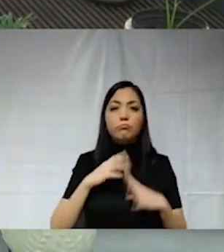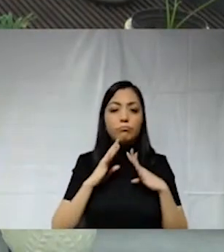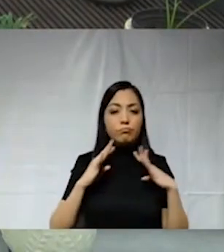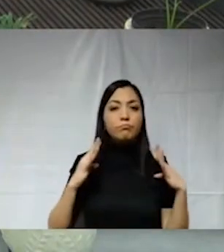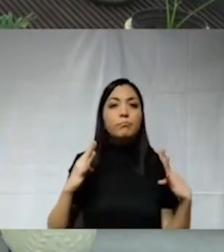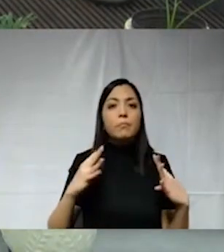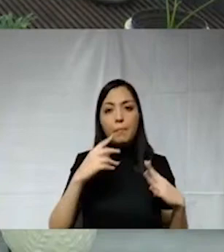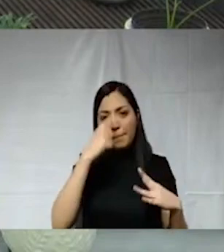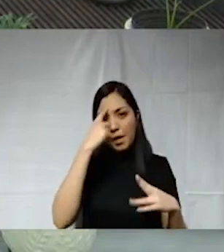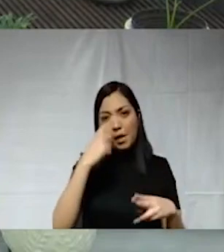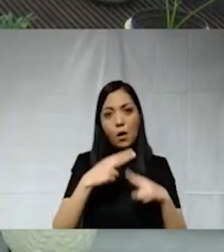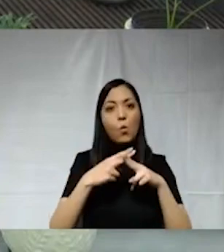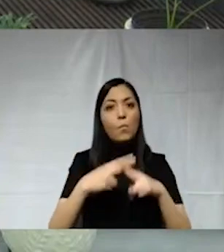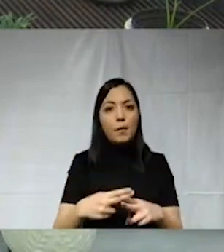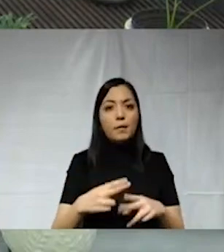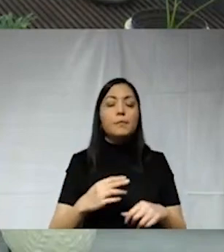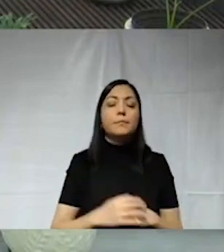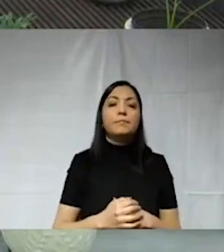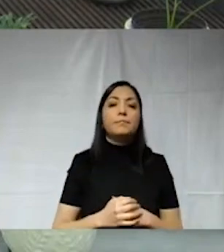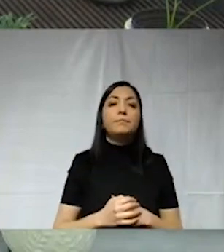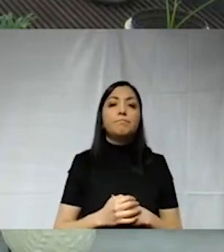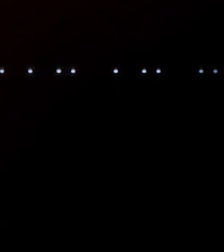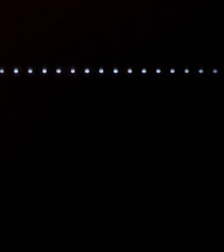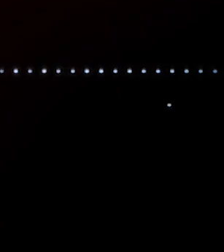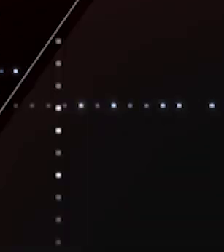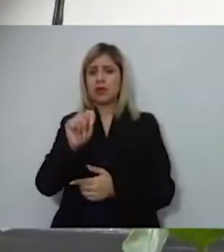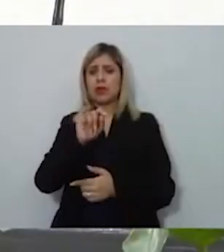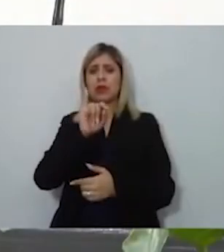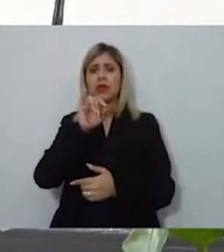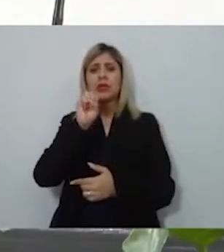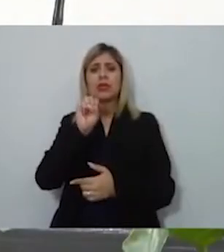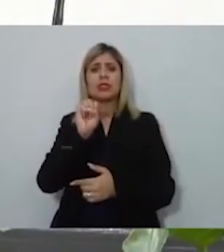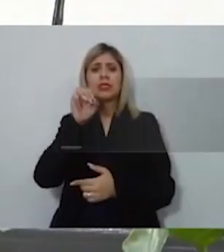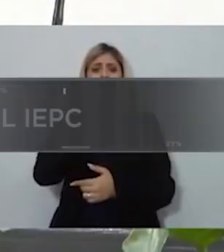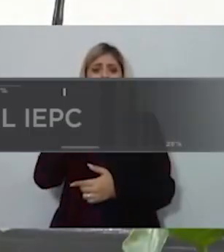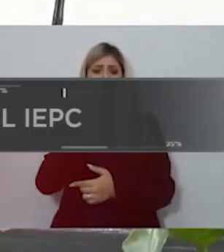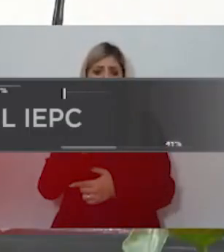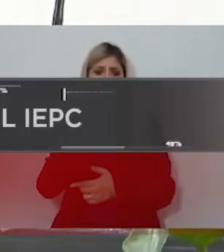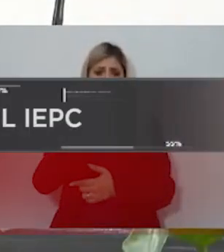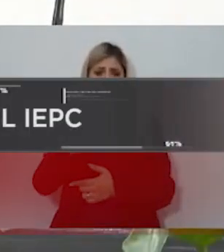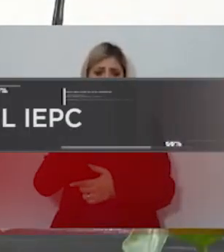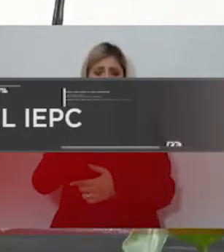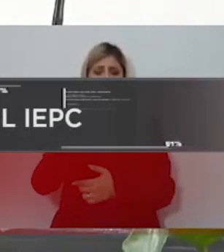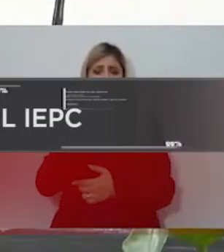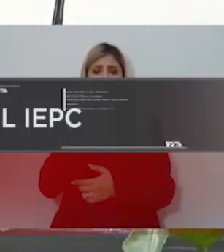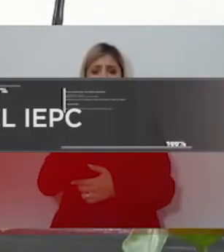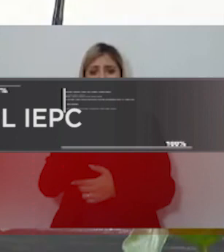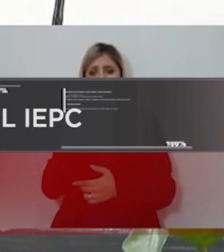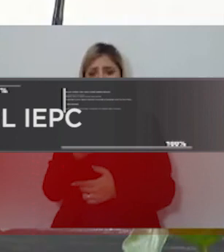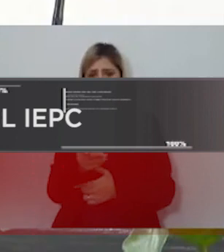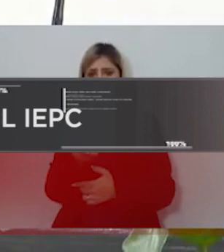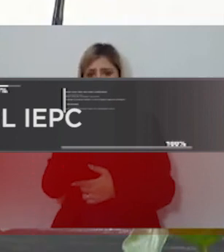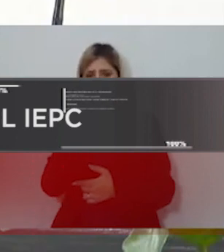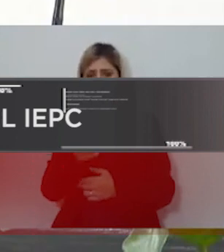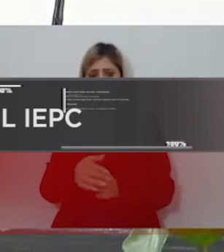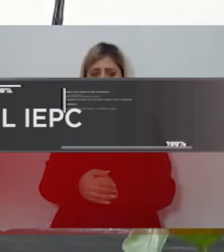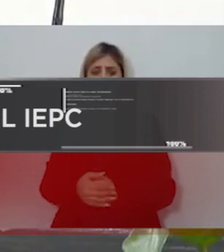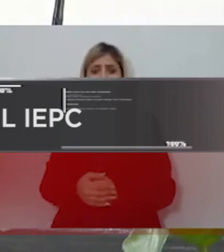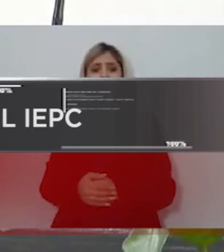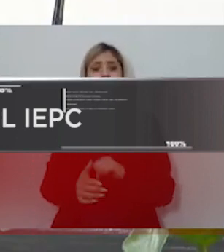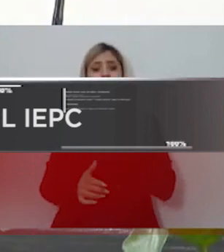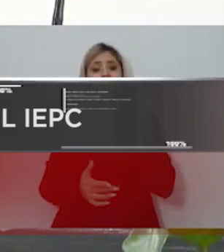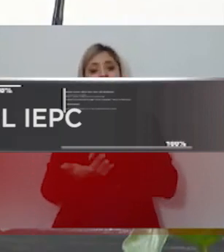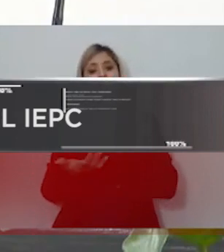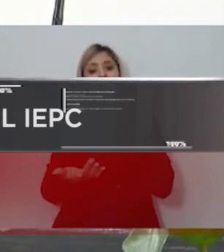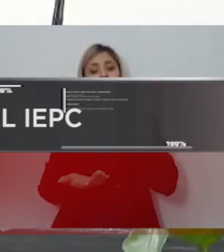tribunal electoral de Jalisco también afectaría a otros partidos yo pediría que que si pueden